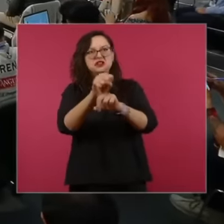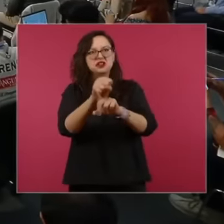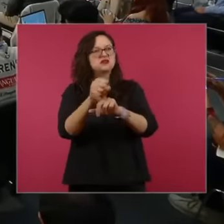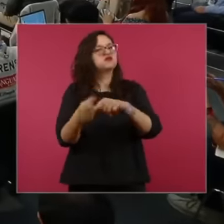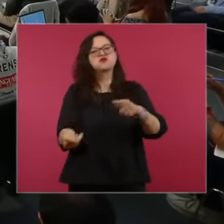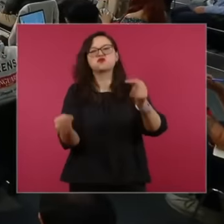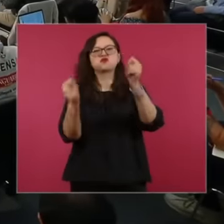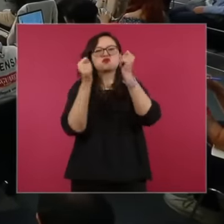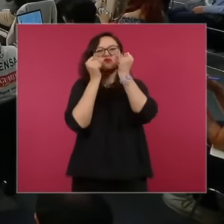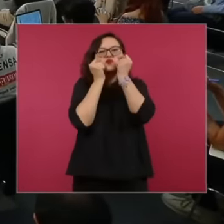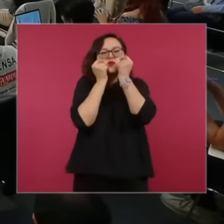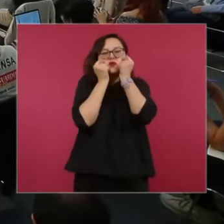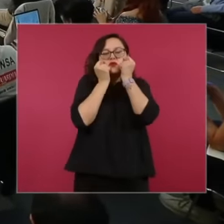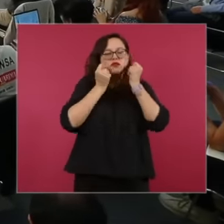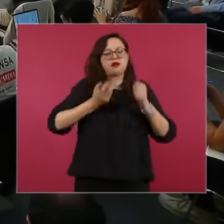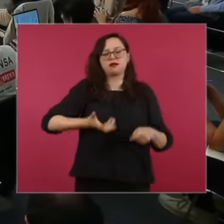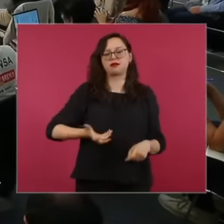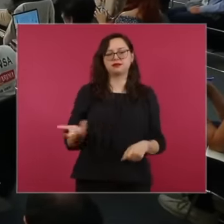con eso.